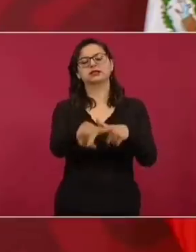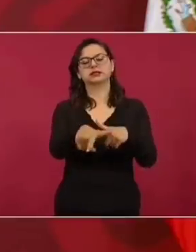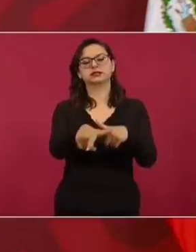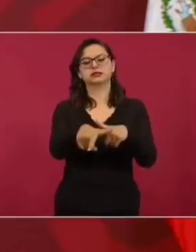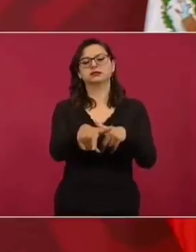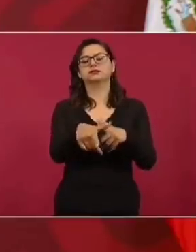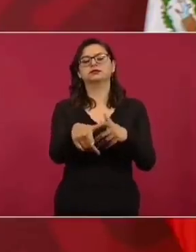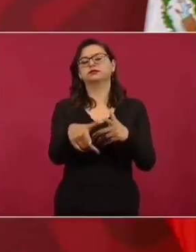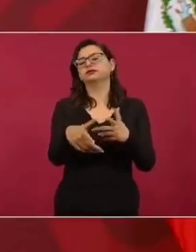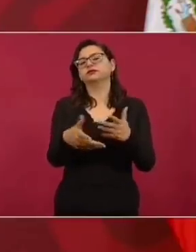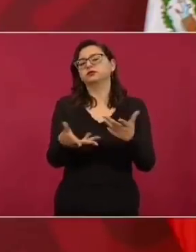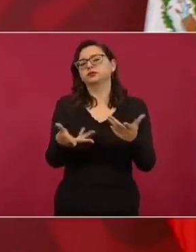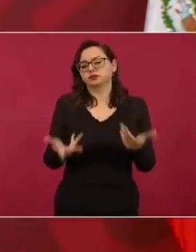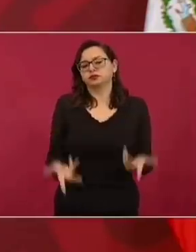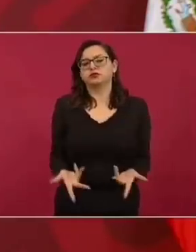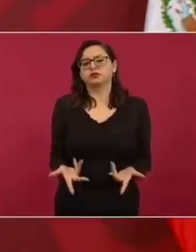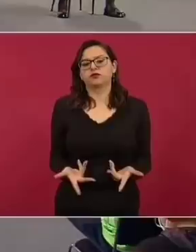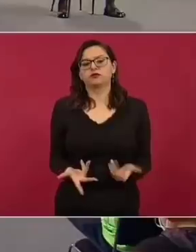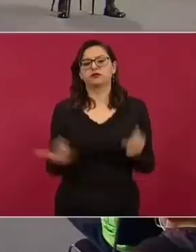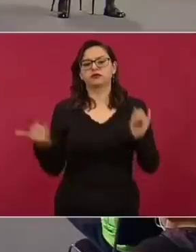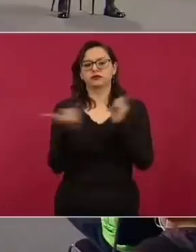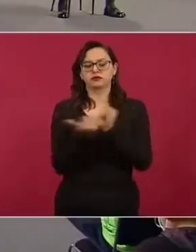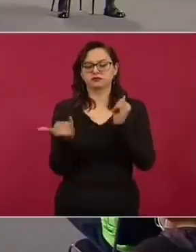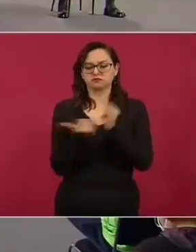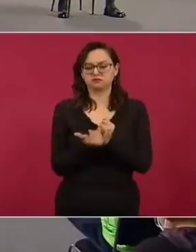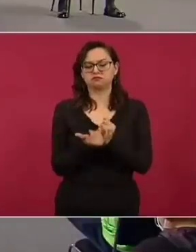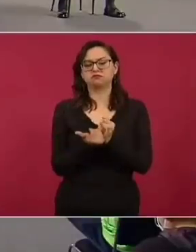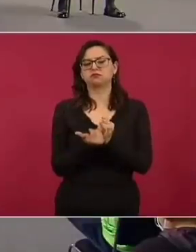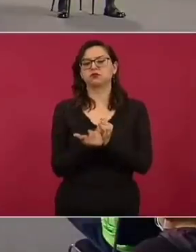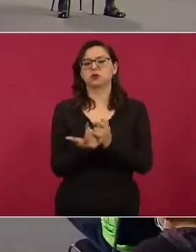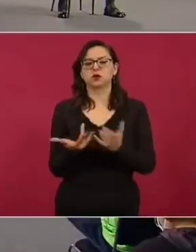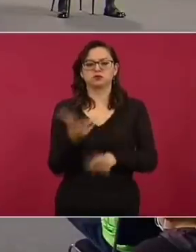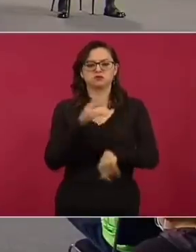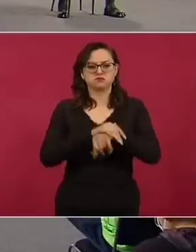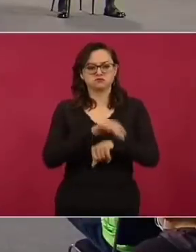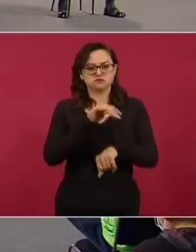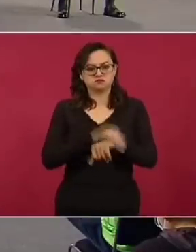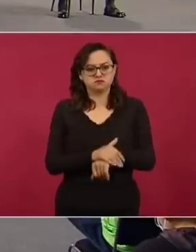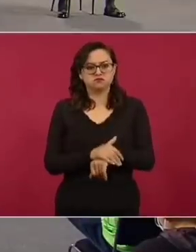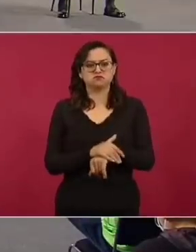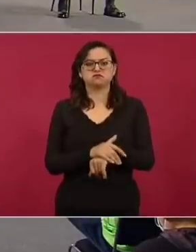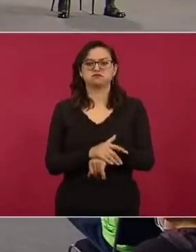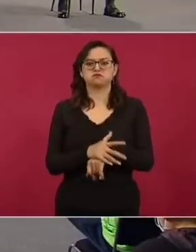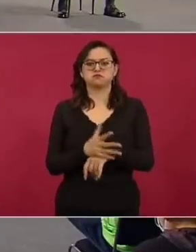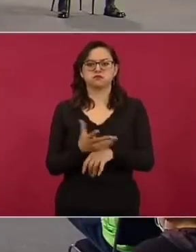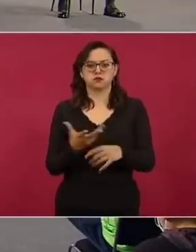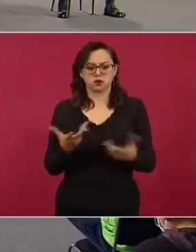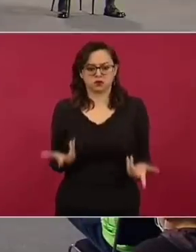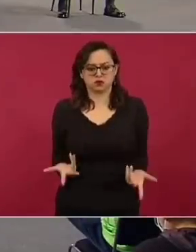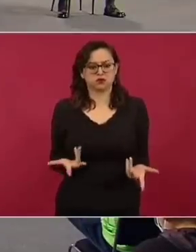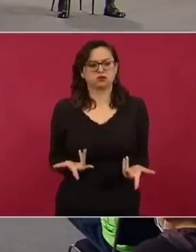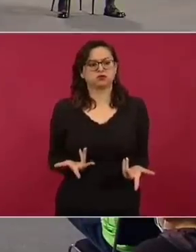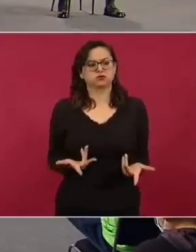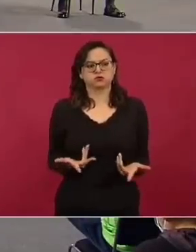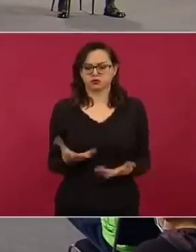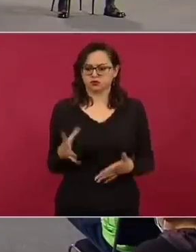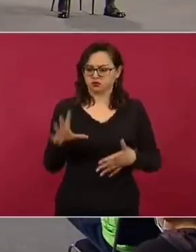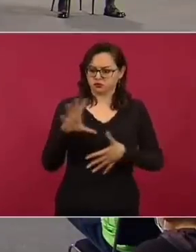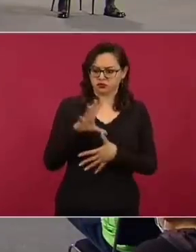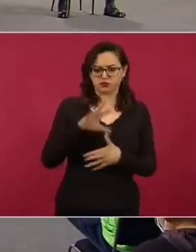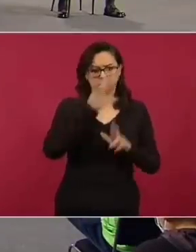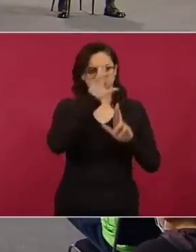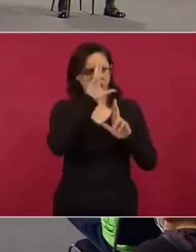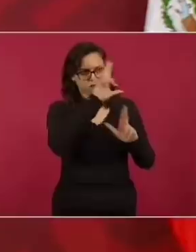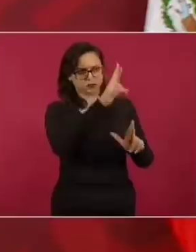y relaciones pues de amistad, y también buscar la integración económica con respeto a nuestras soberanías,